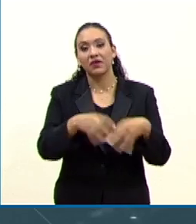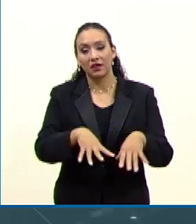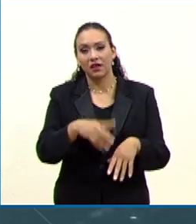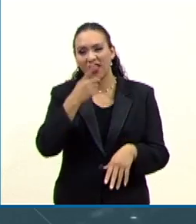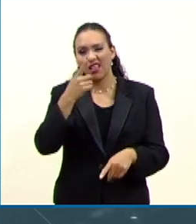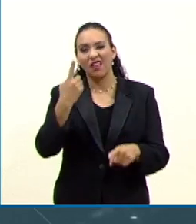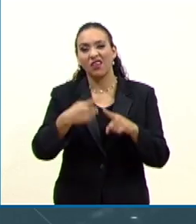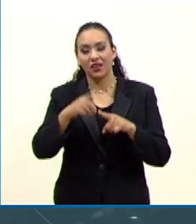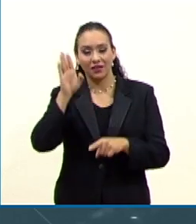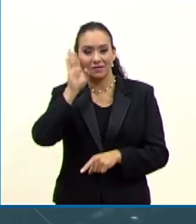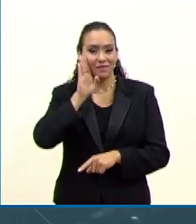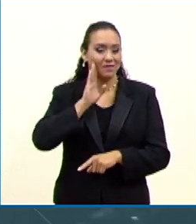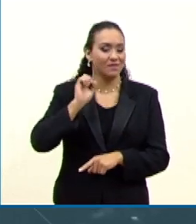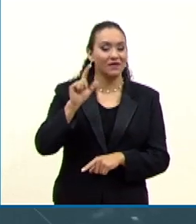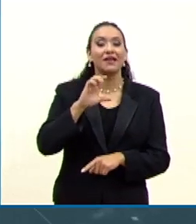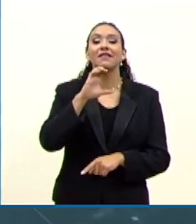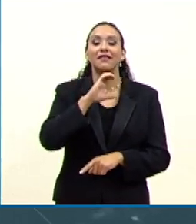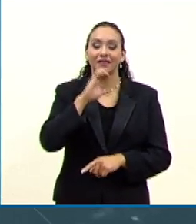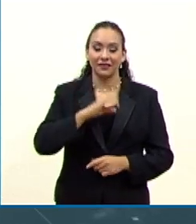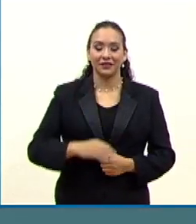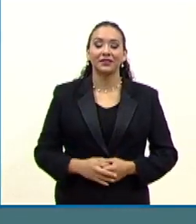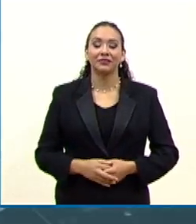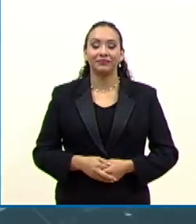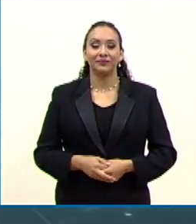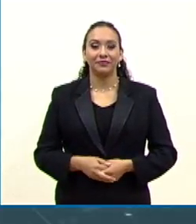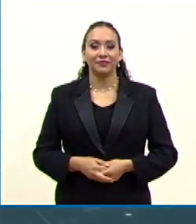Luis González Alcántara Carrancá.